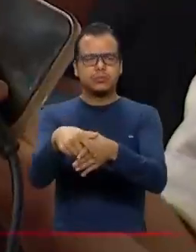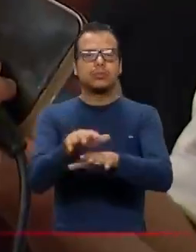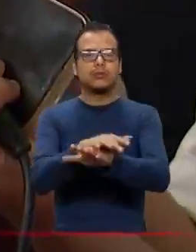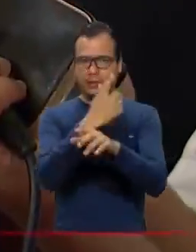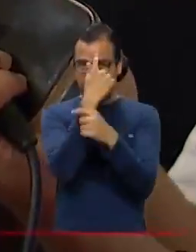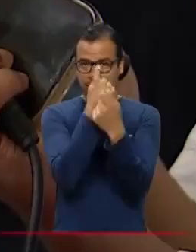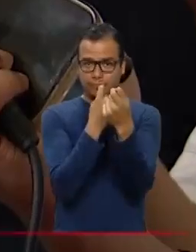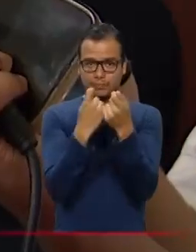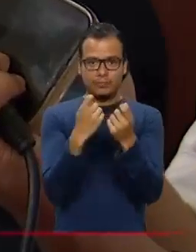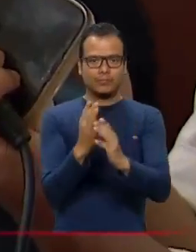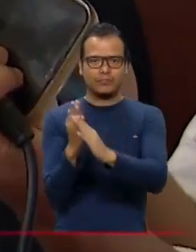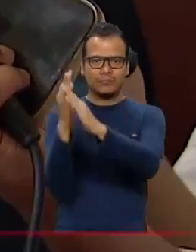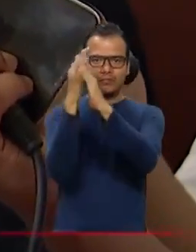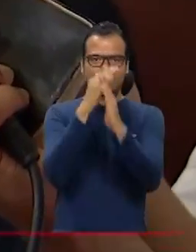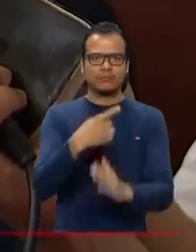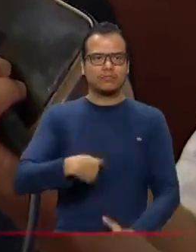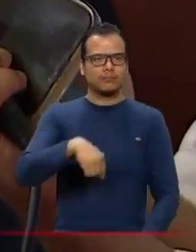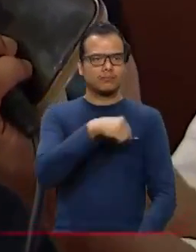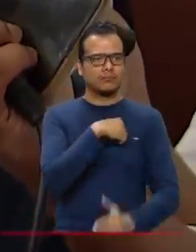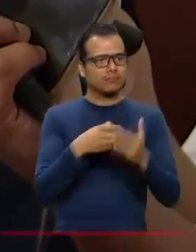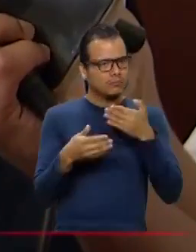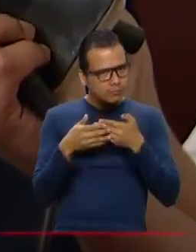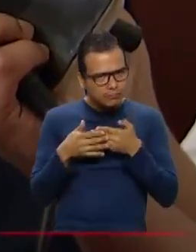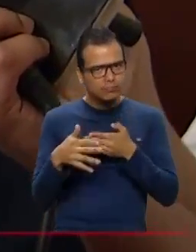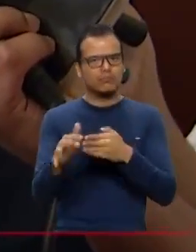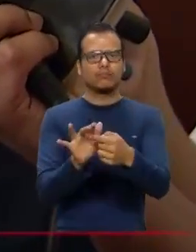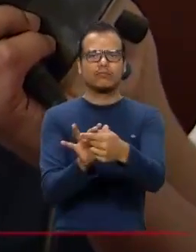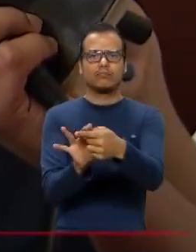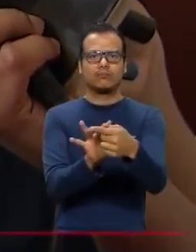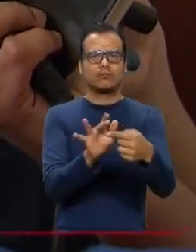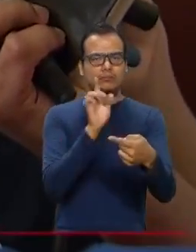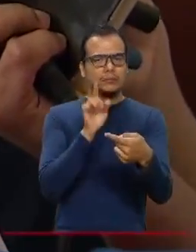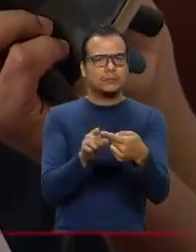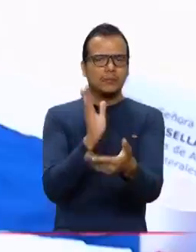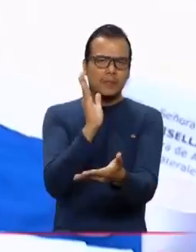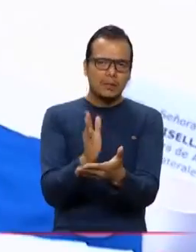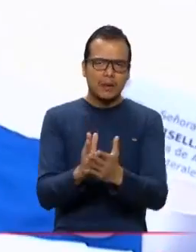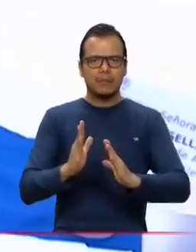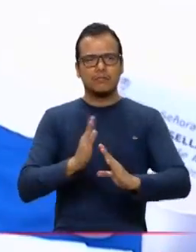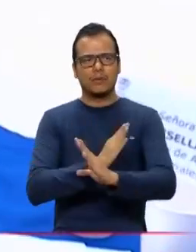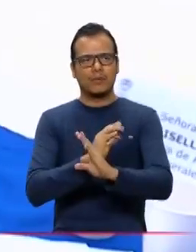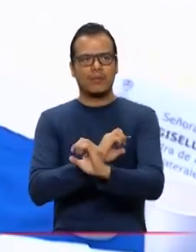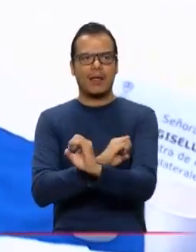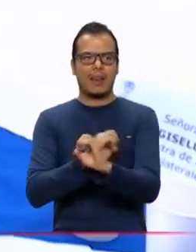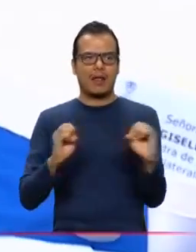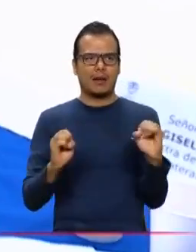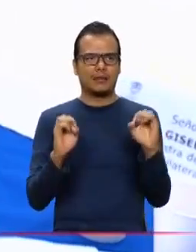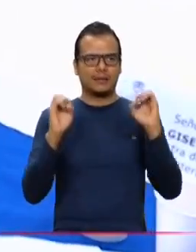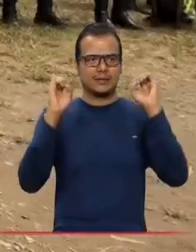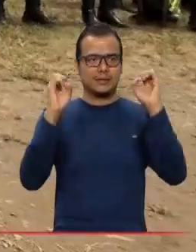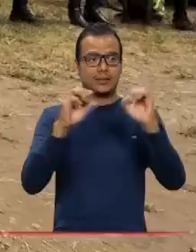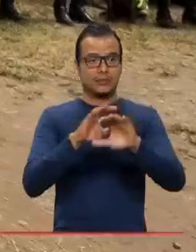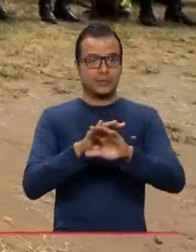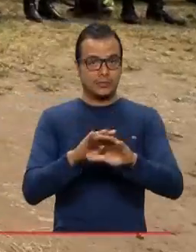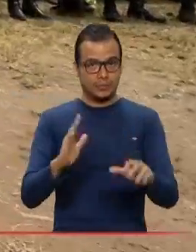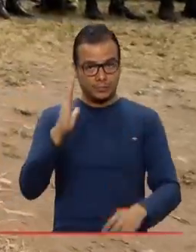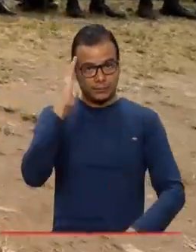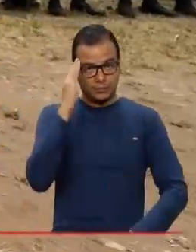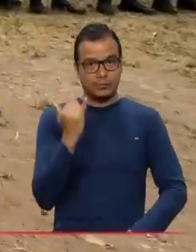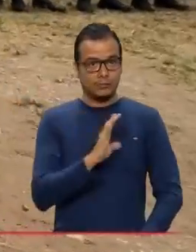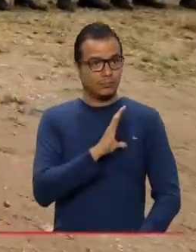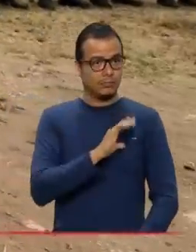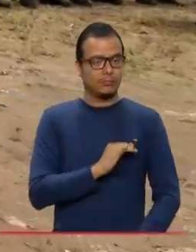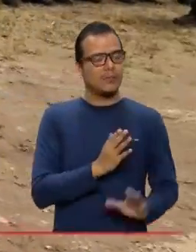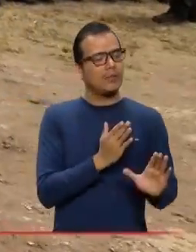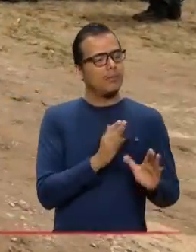estrategia de seguridad que se va a tener para que no haya ningún problema que afecte a nadie y es que de la planeación la ciudad ya pasó a la